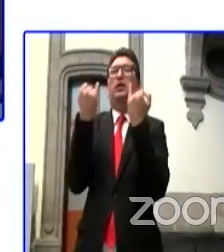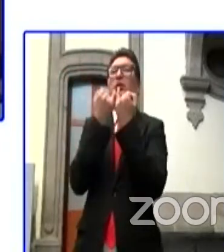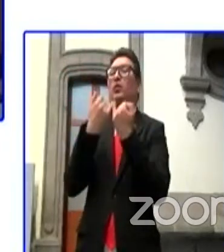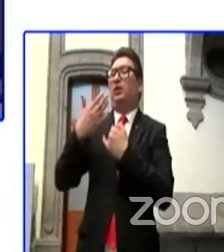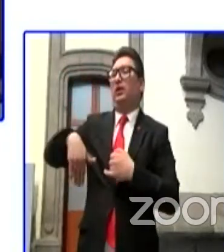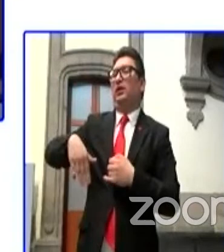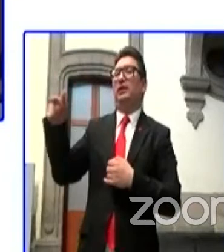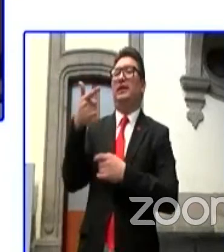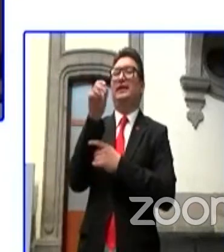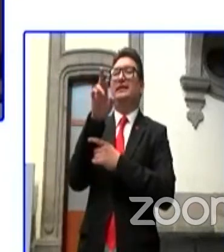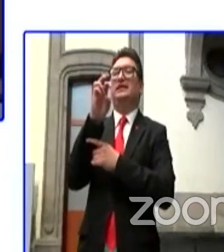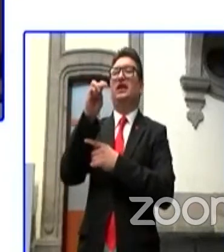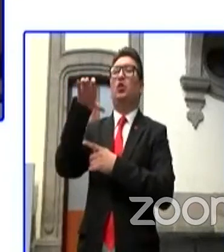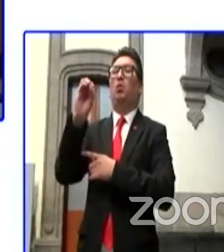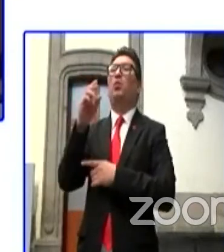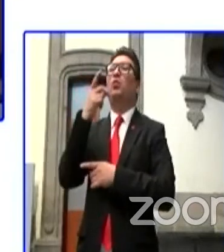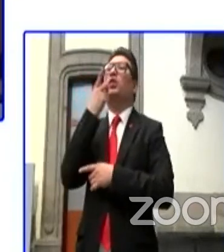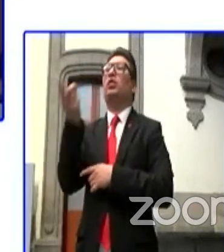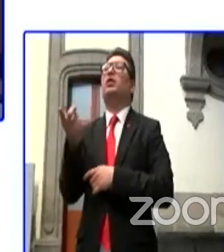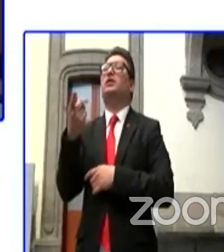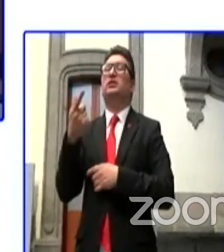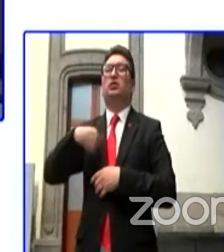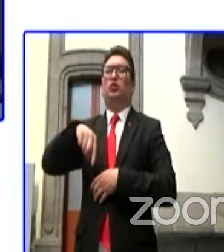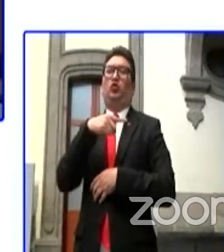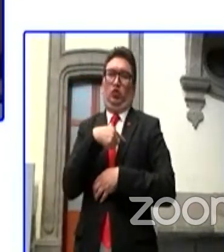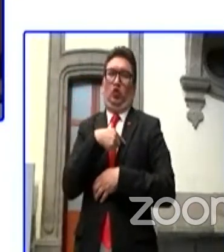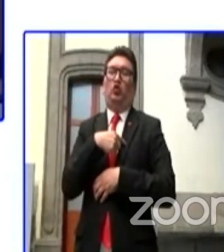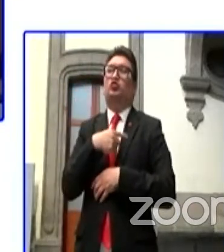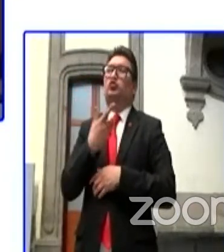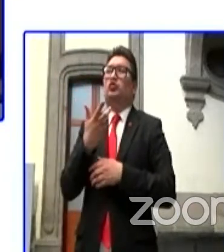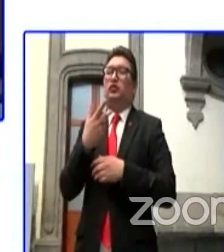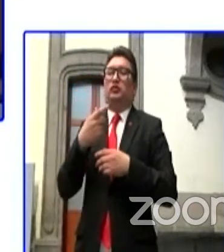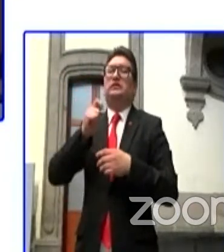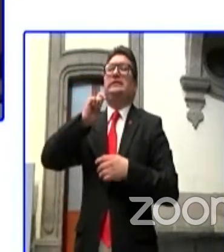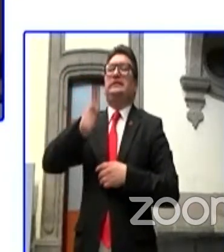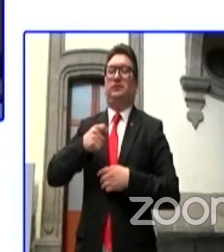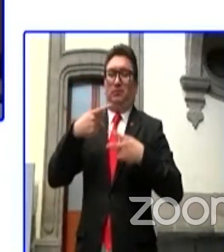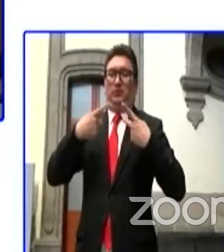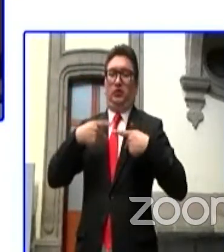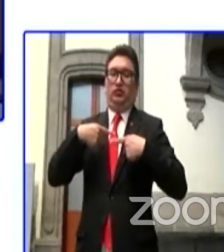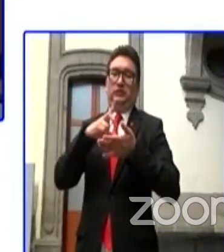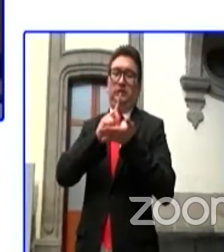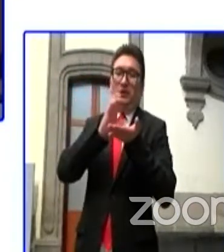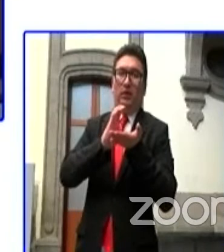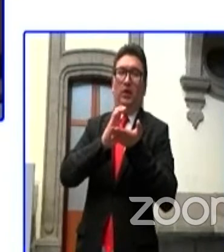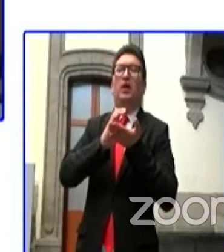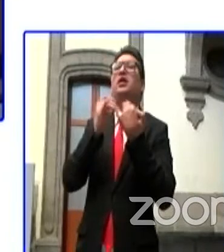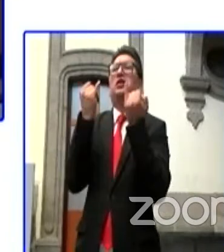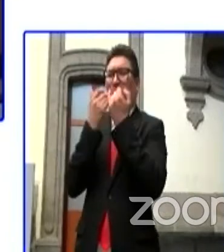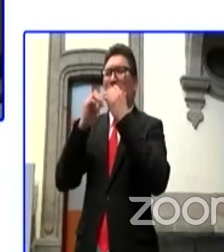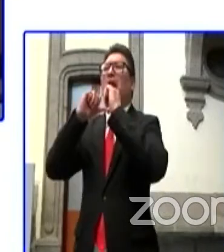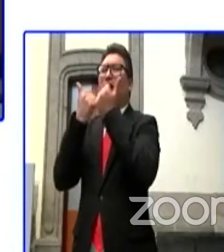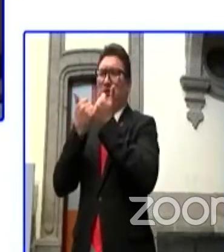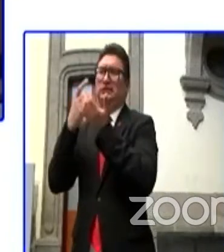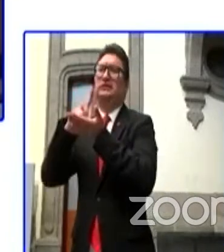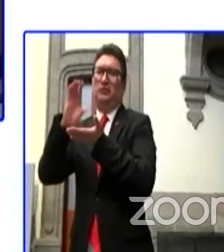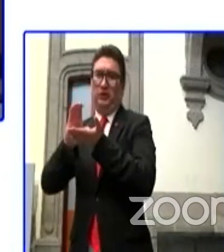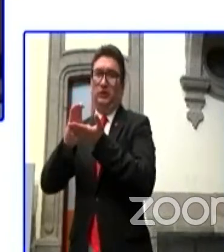Guillermo, finalmente nosotros seguimos siendo parte de la sociedad civil y seguimos